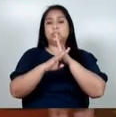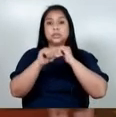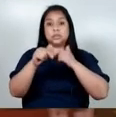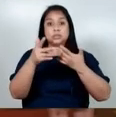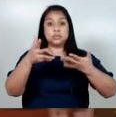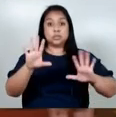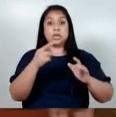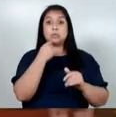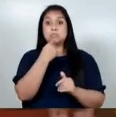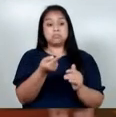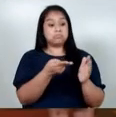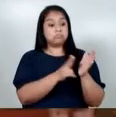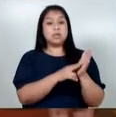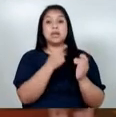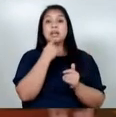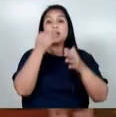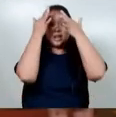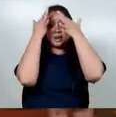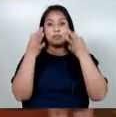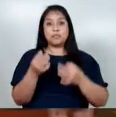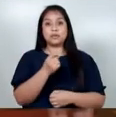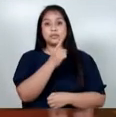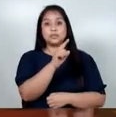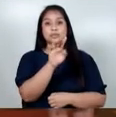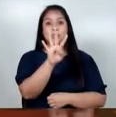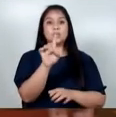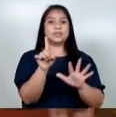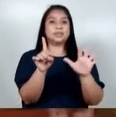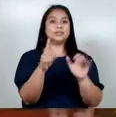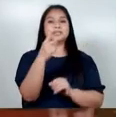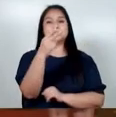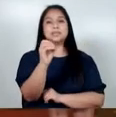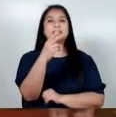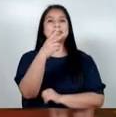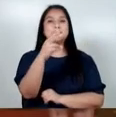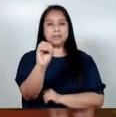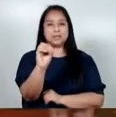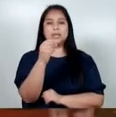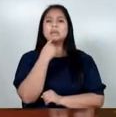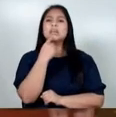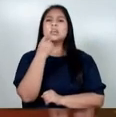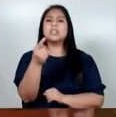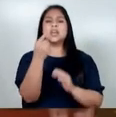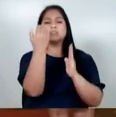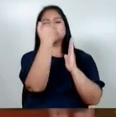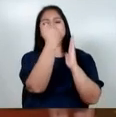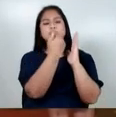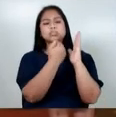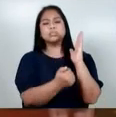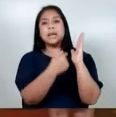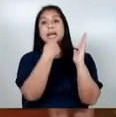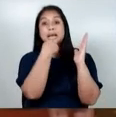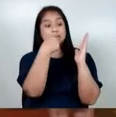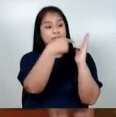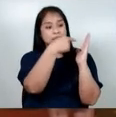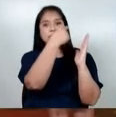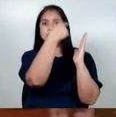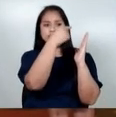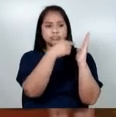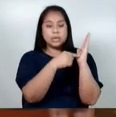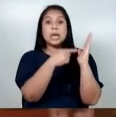en el Acuerdo Ministerial 146-2020, que definió las características y condiciones que debían darse